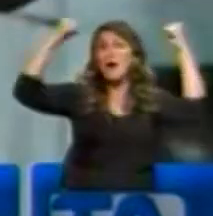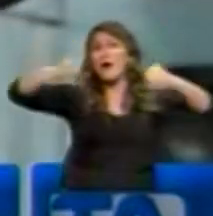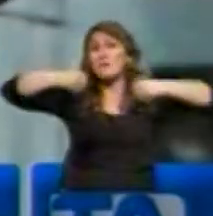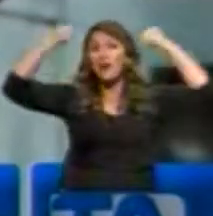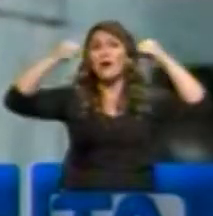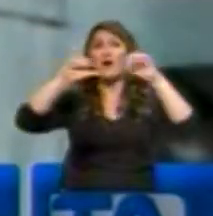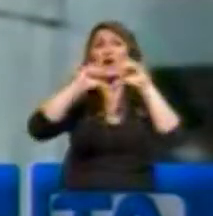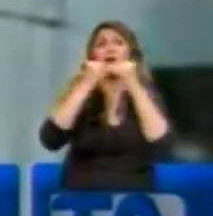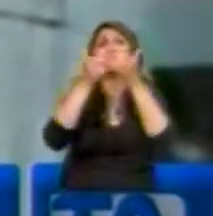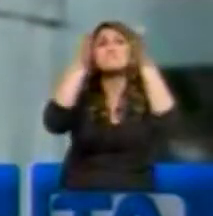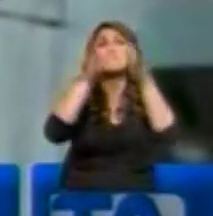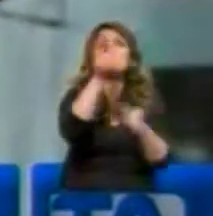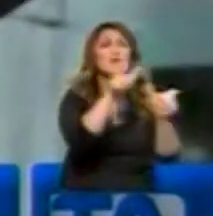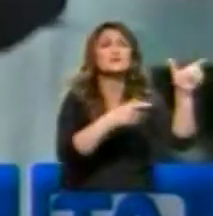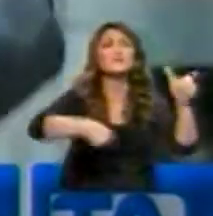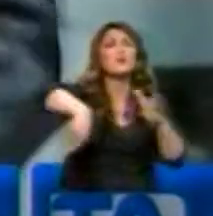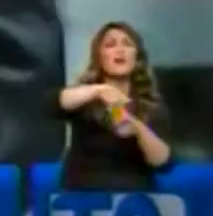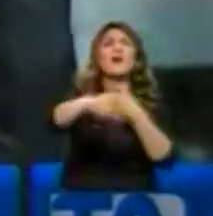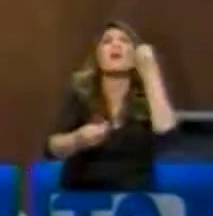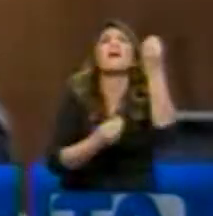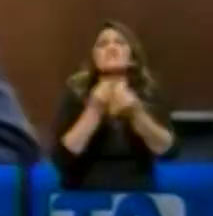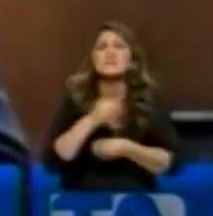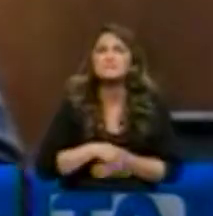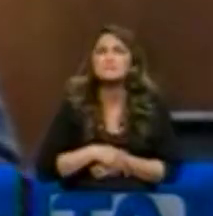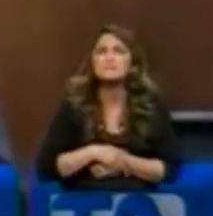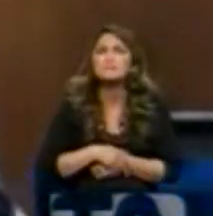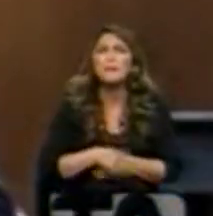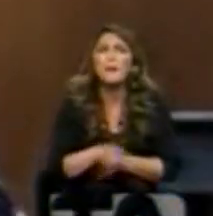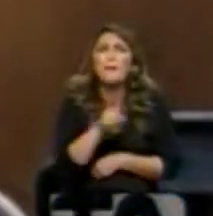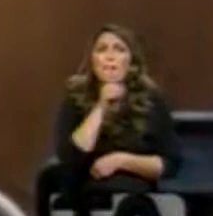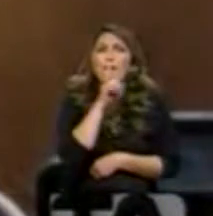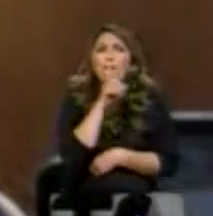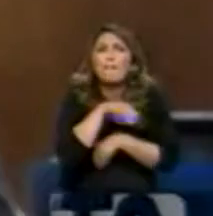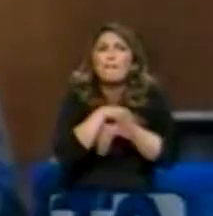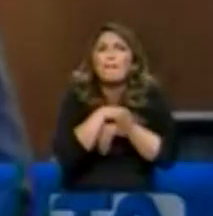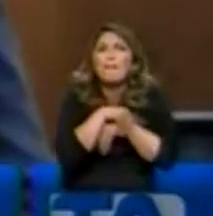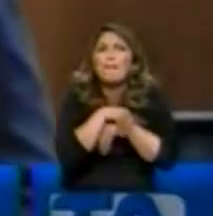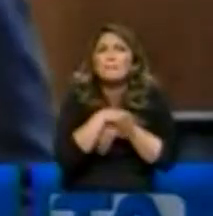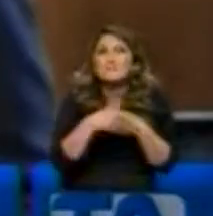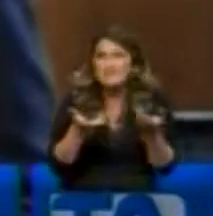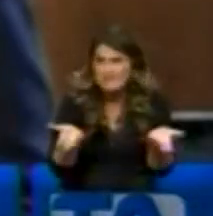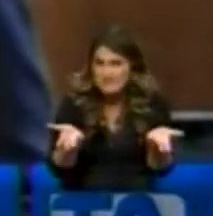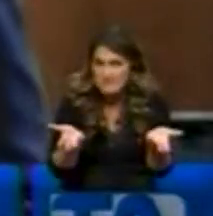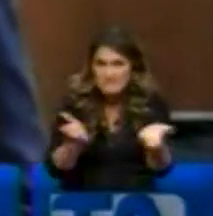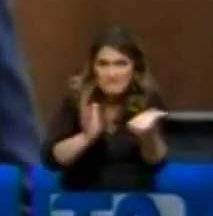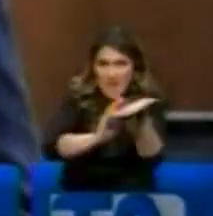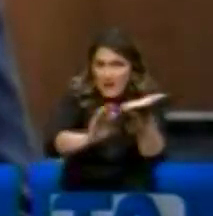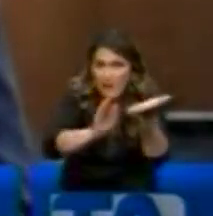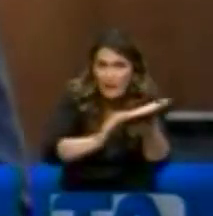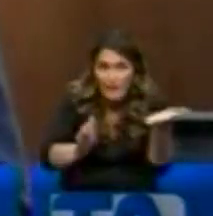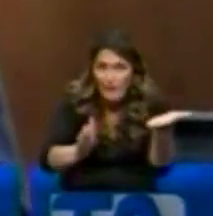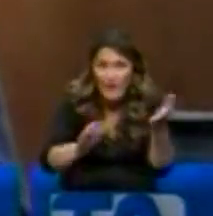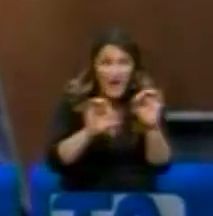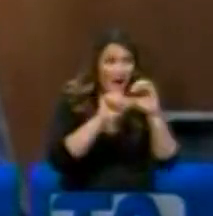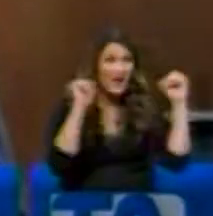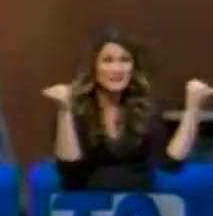especie de lavado de cara. ¿Cómo es posible que este Parlamento